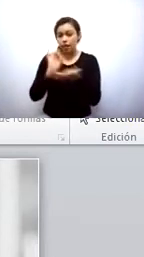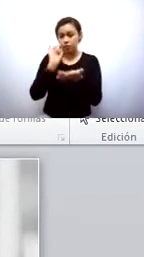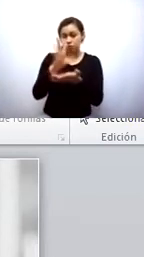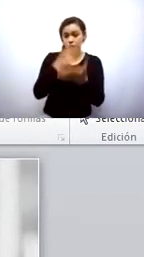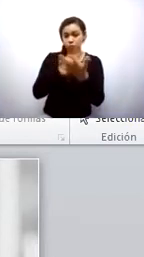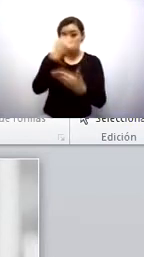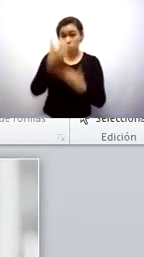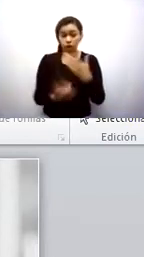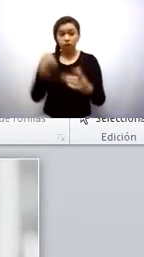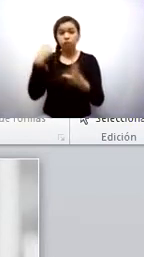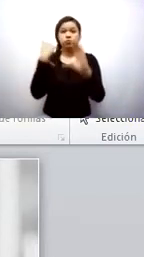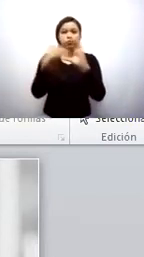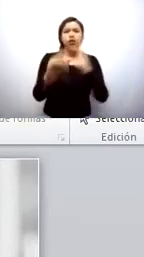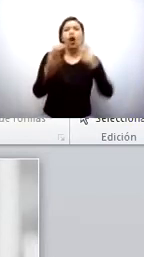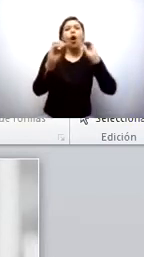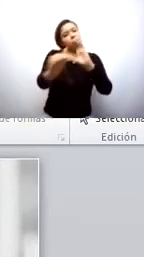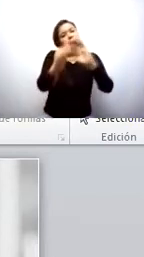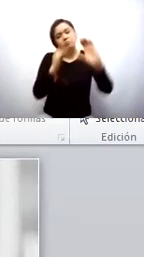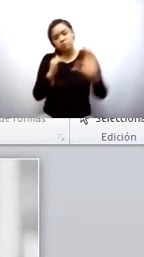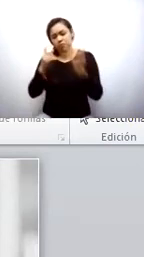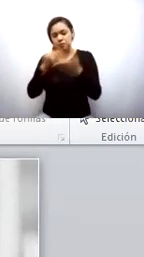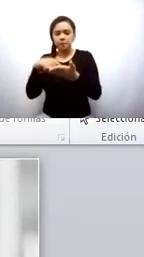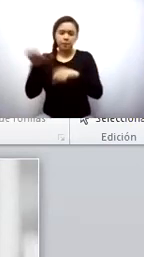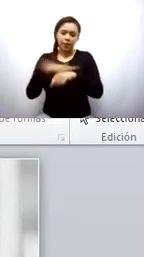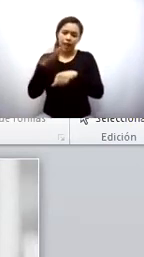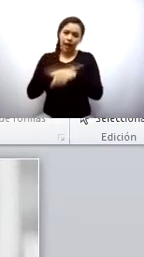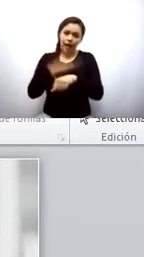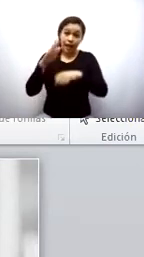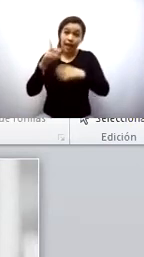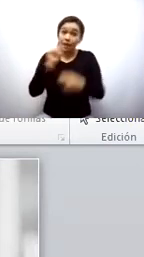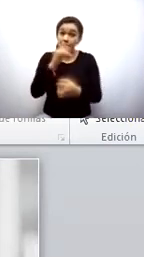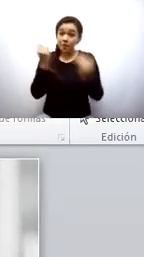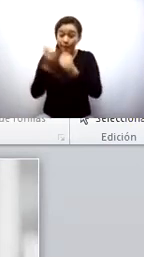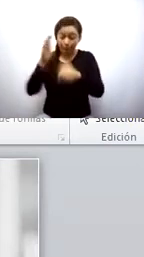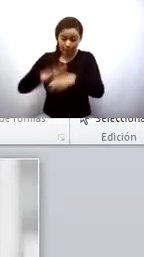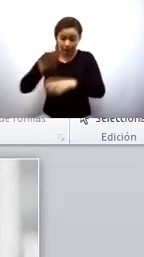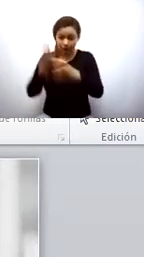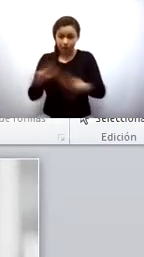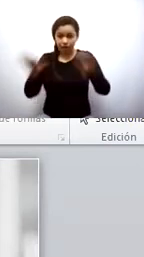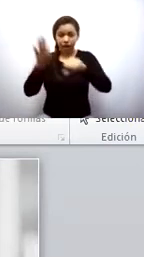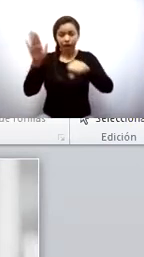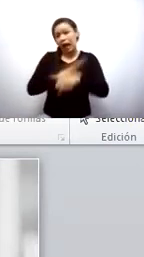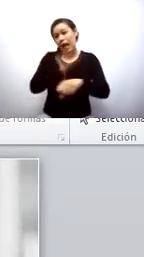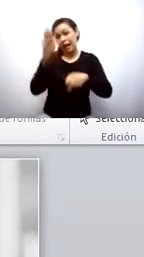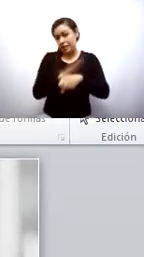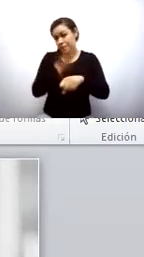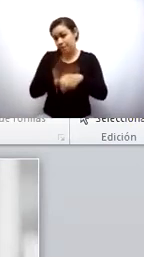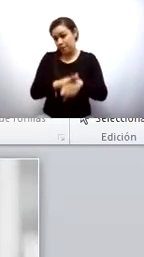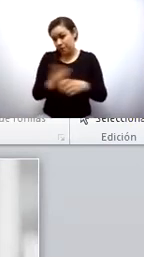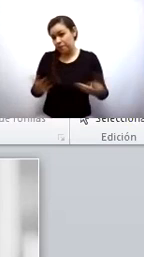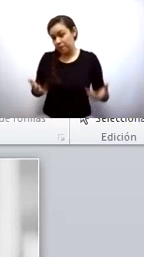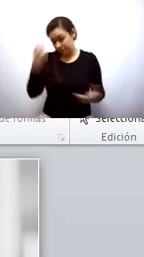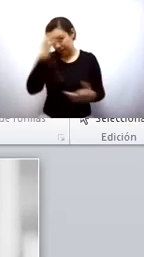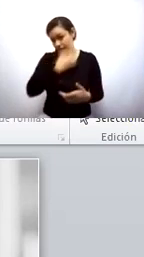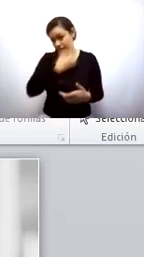para recibirlos y sobre todo, y muy importante, para evaluarlos. Entonces viene esa